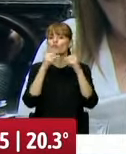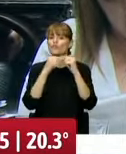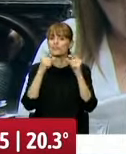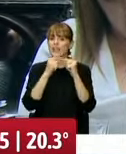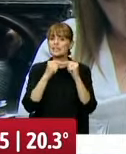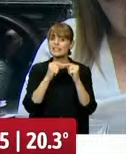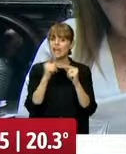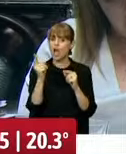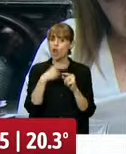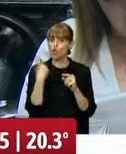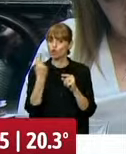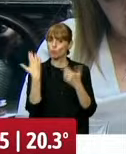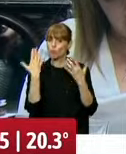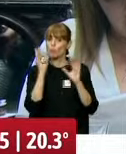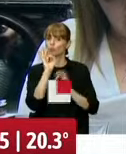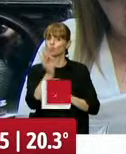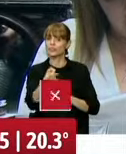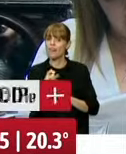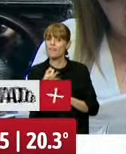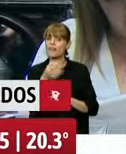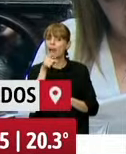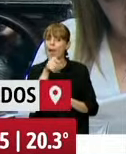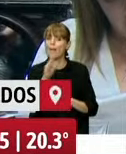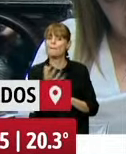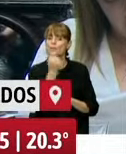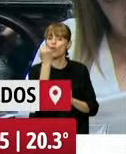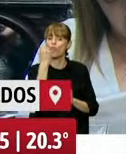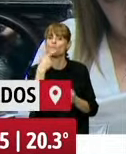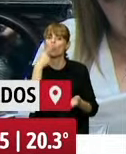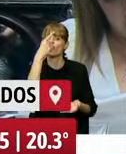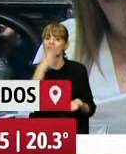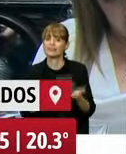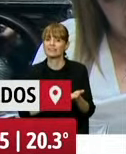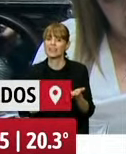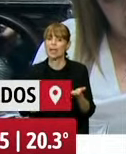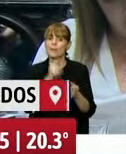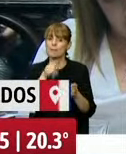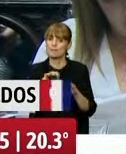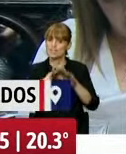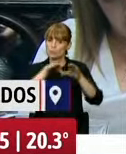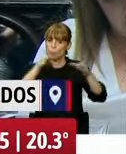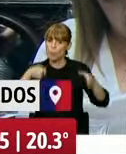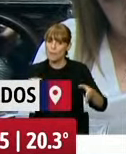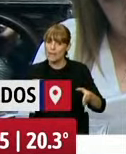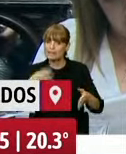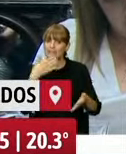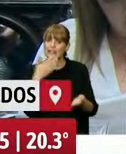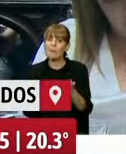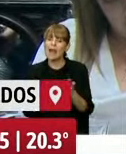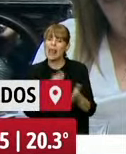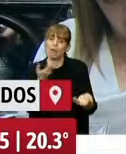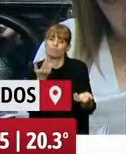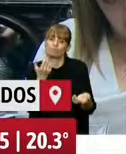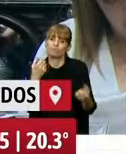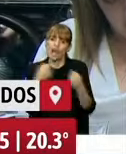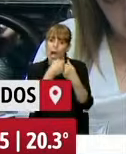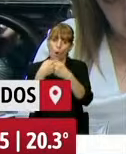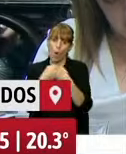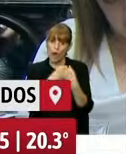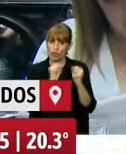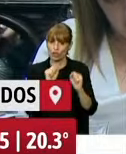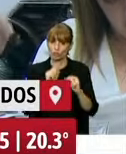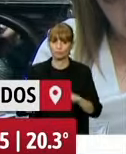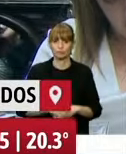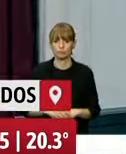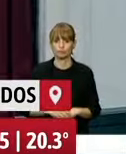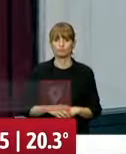los socialistas santafesinos Mónica Fein y Paulón, uno de los diputados santacruceños que responden al gobernador Claudio Vidal, Acevedo está ausente,